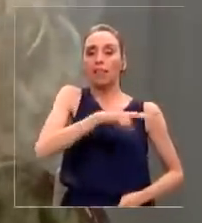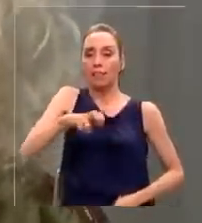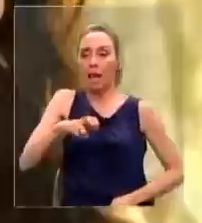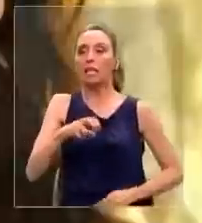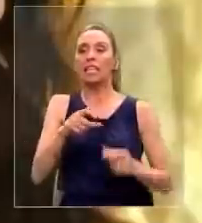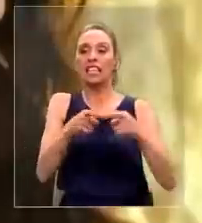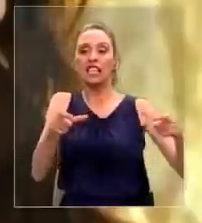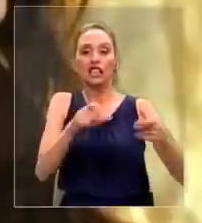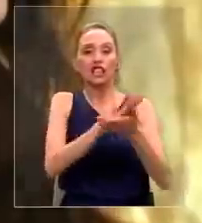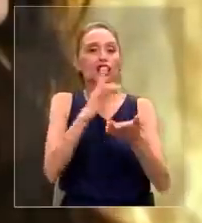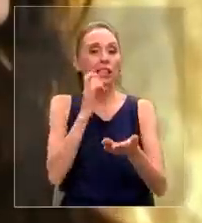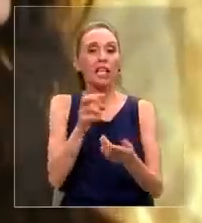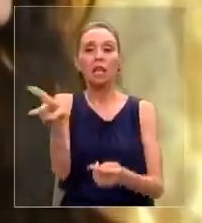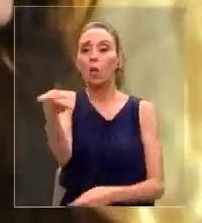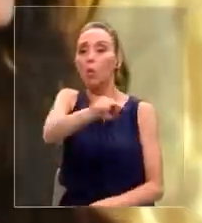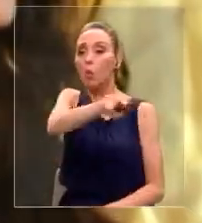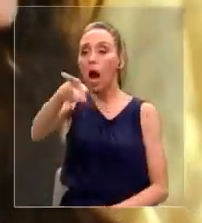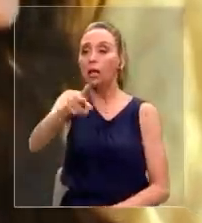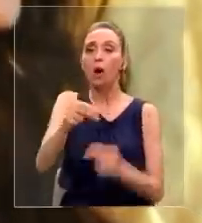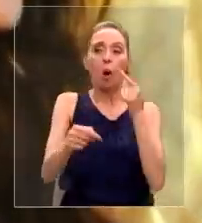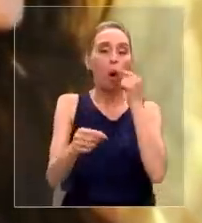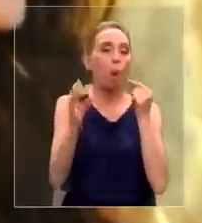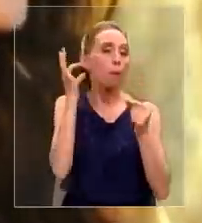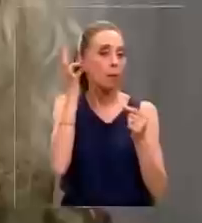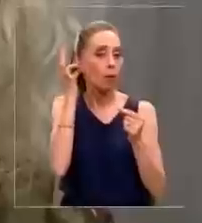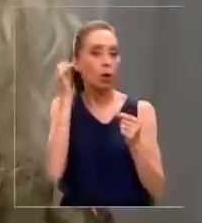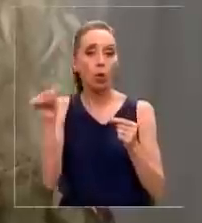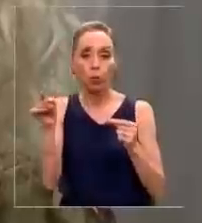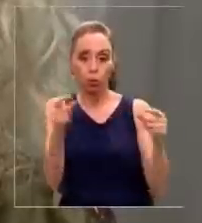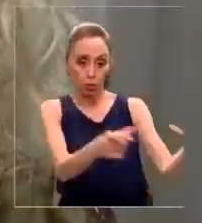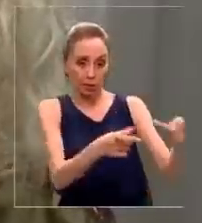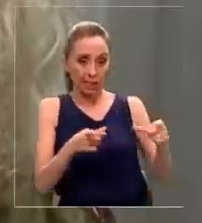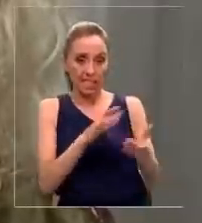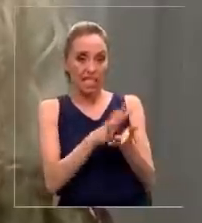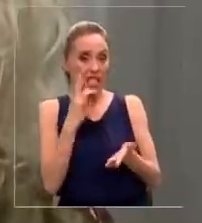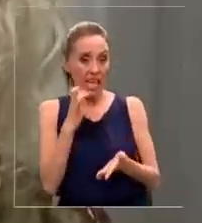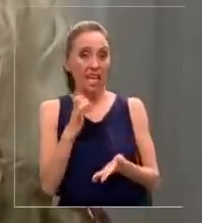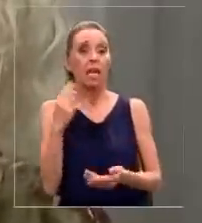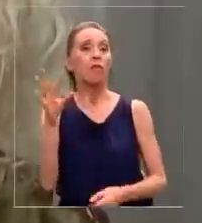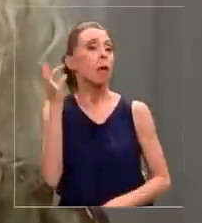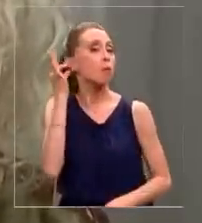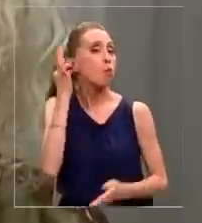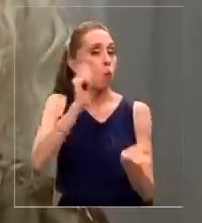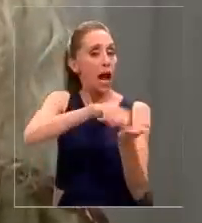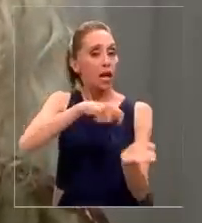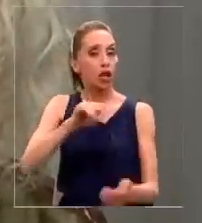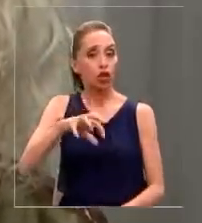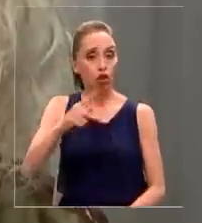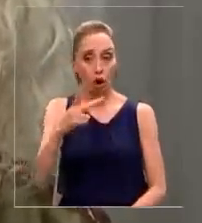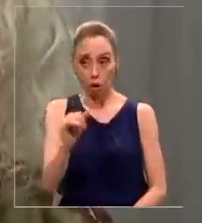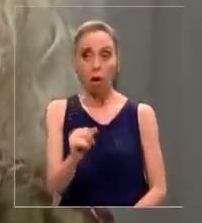él y de ella. O sea, ¿usted le tocó recibir cheques de Tonka